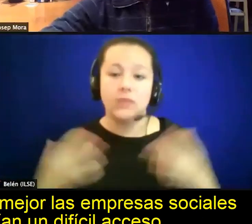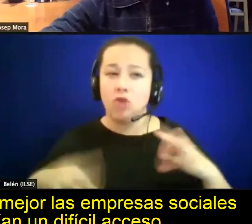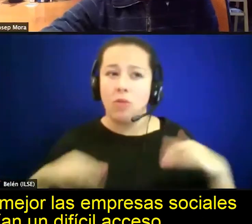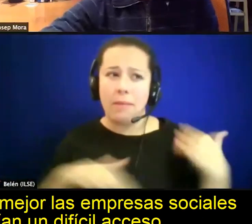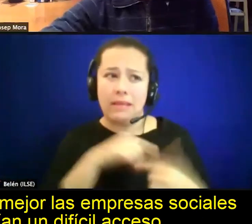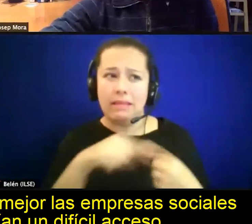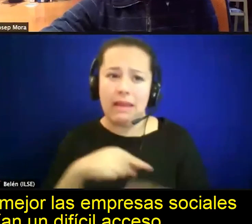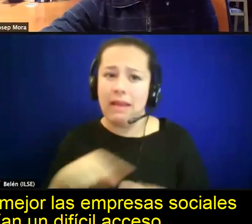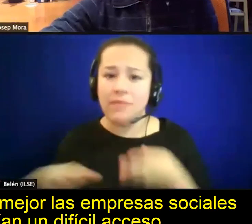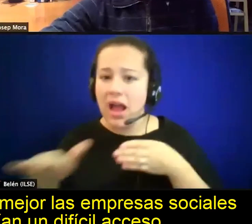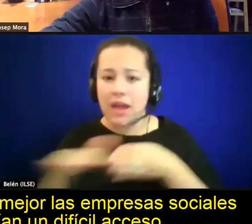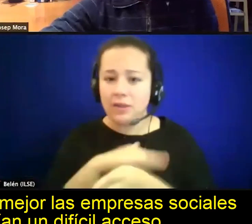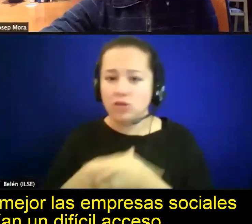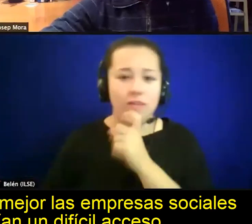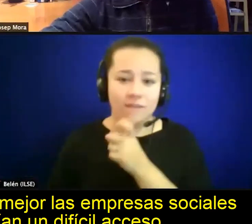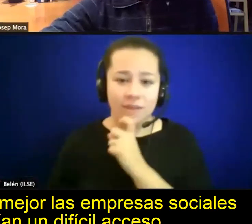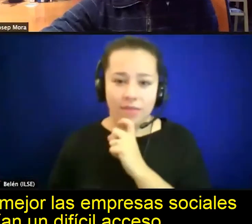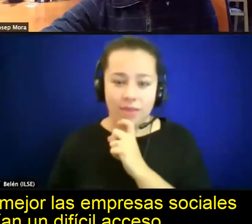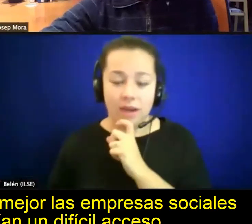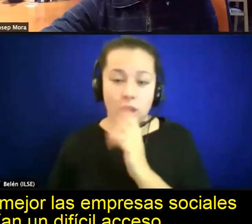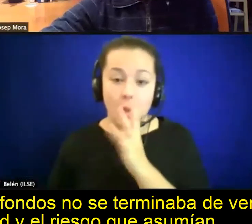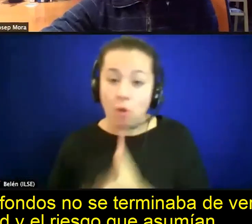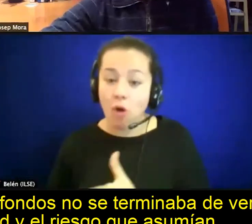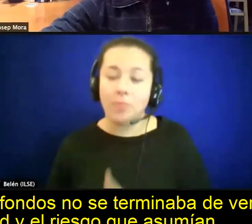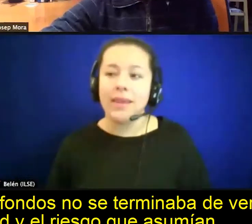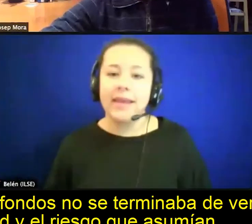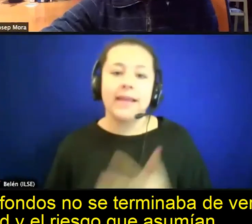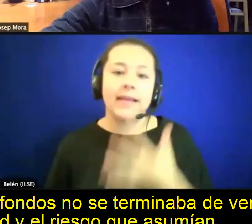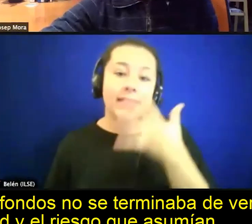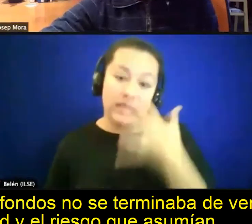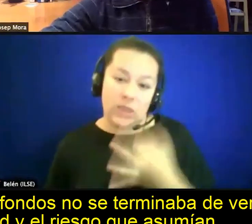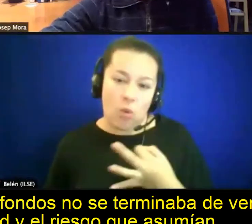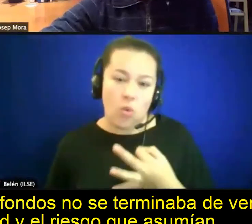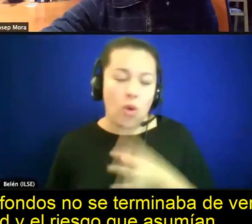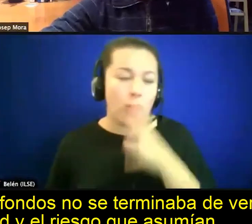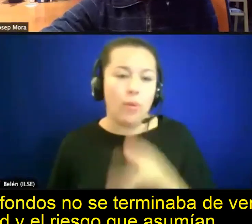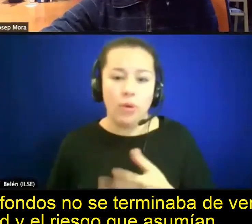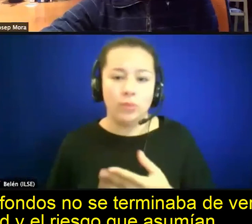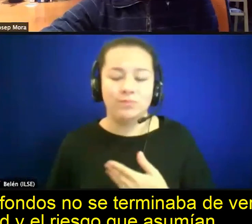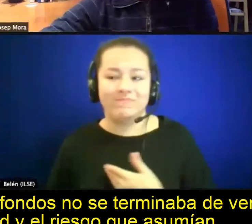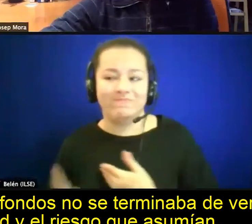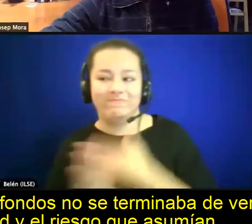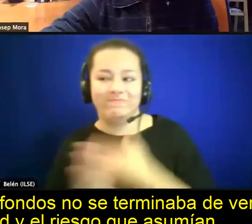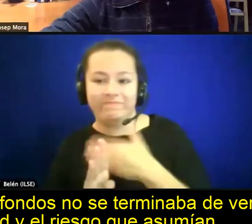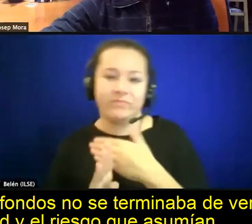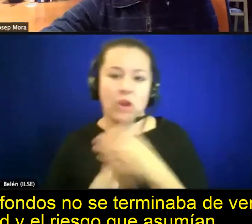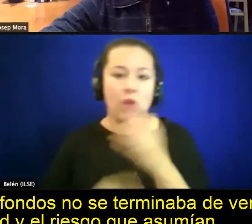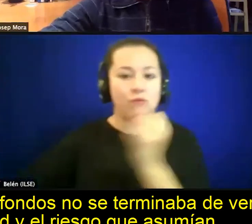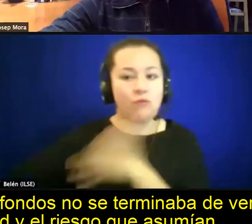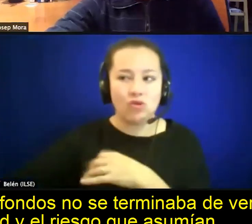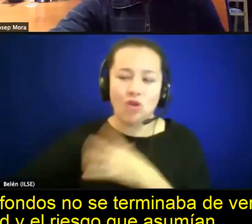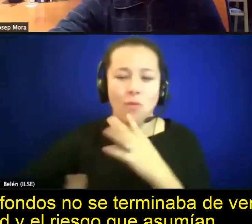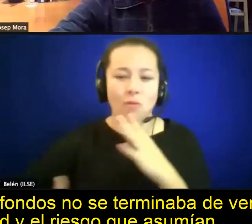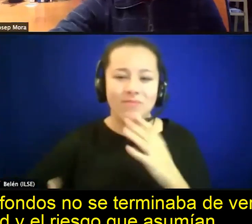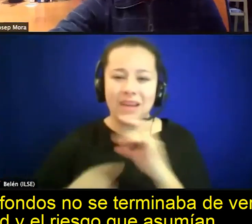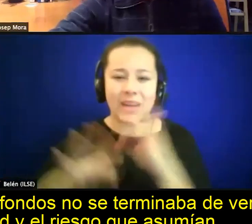difícil acceso, seguramente porque del lado de los fondos pues no se terminaba de ver claro lo que es la relación entre rentabilidad